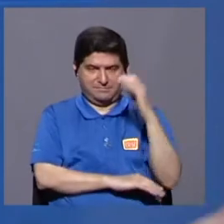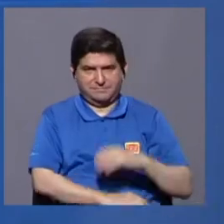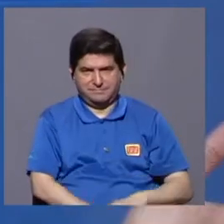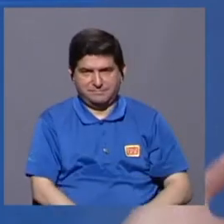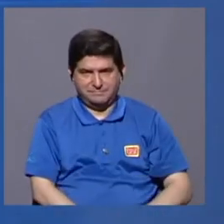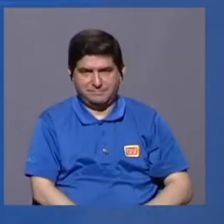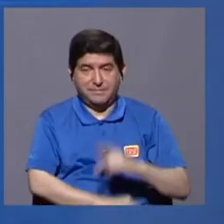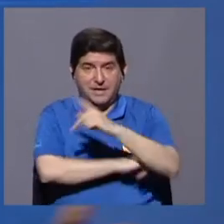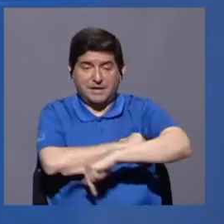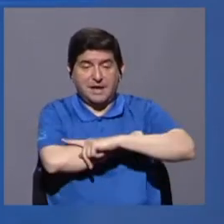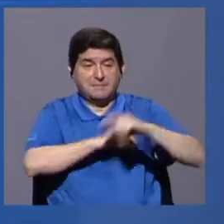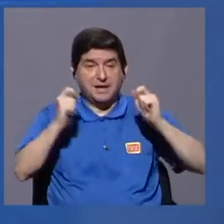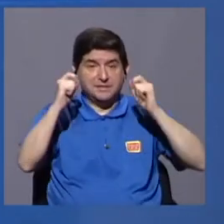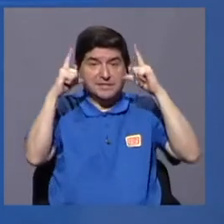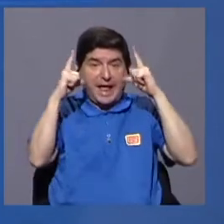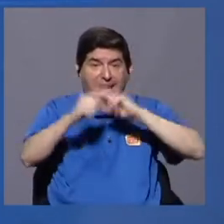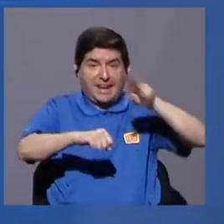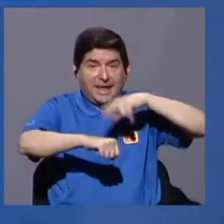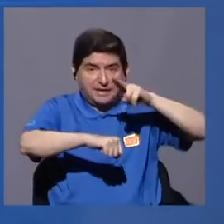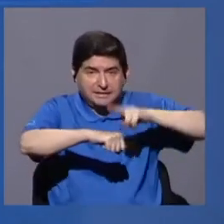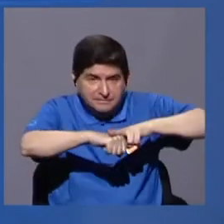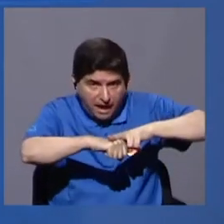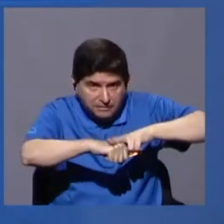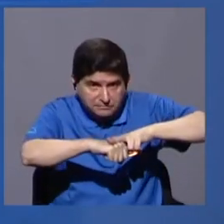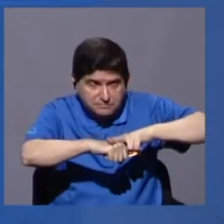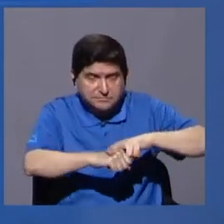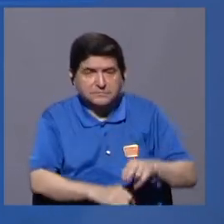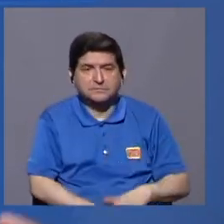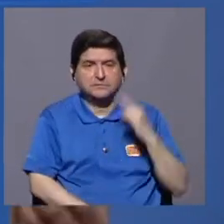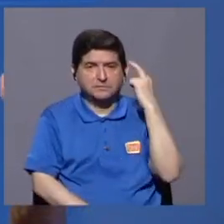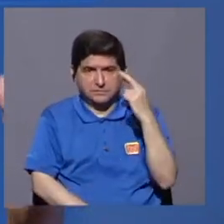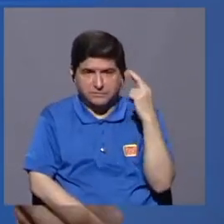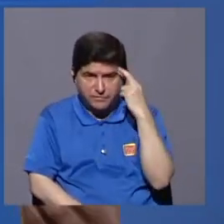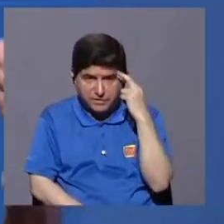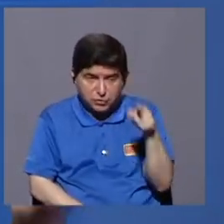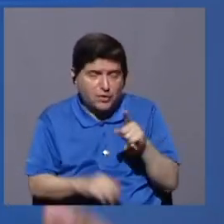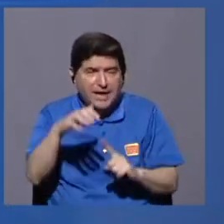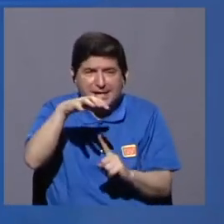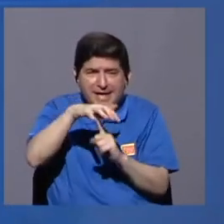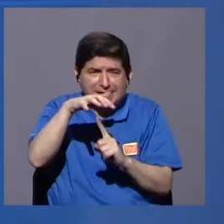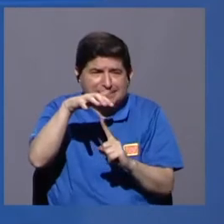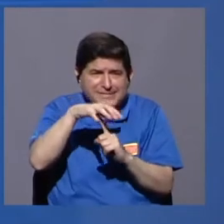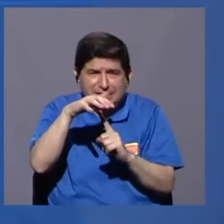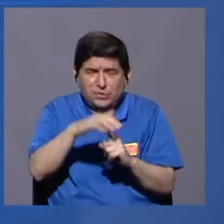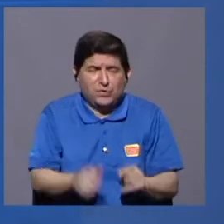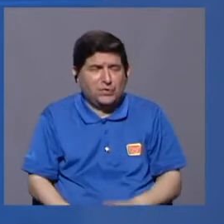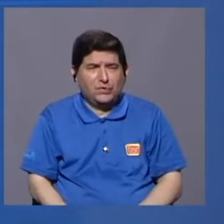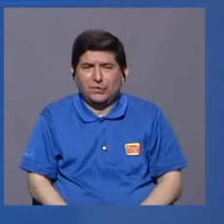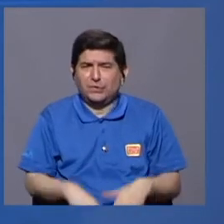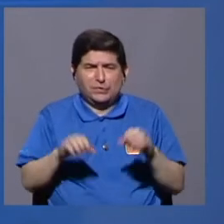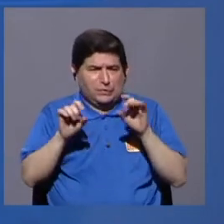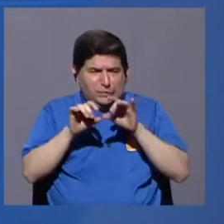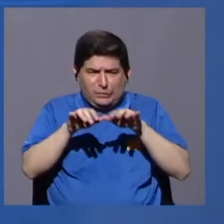el país está en alerta nacional debido a este hongo tan patogénico.